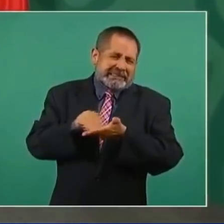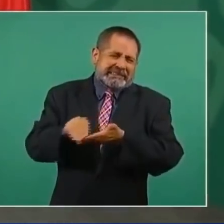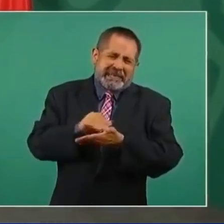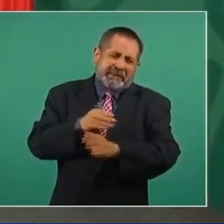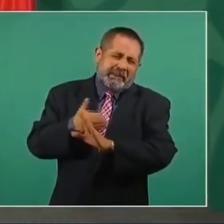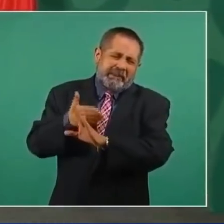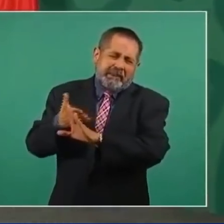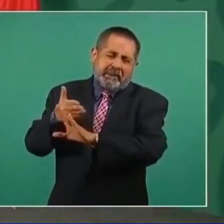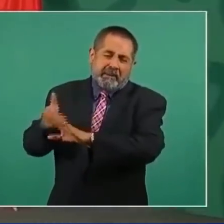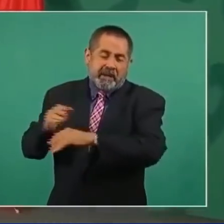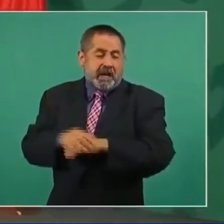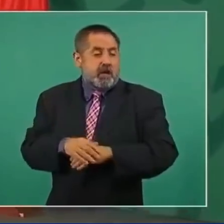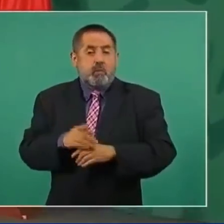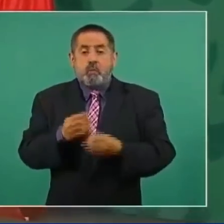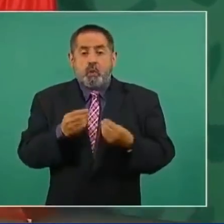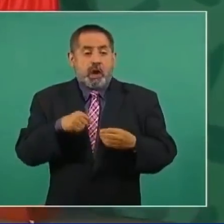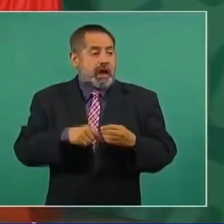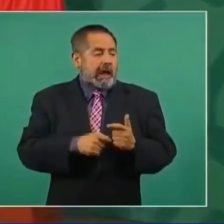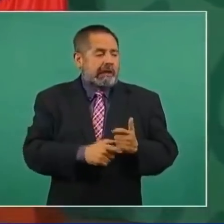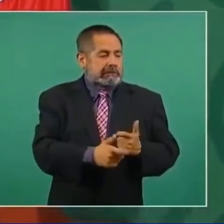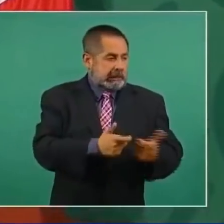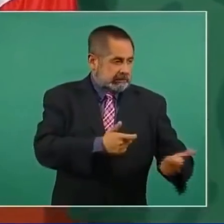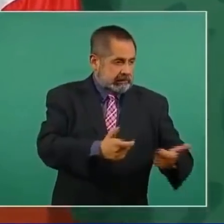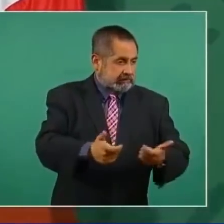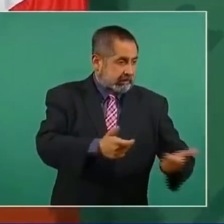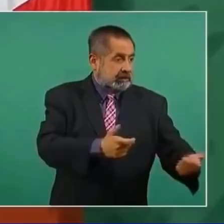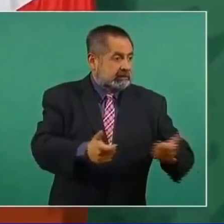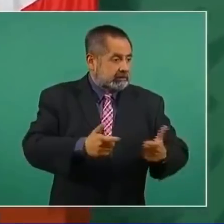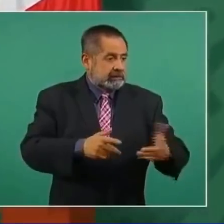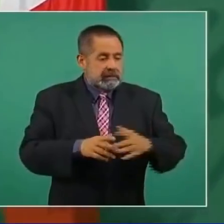Y muchos compraron